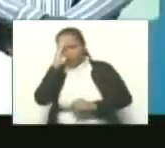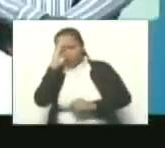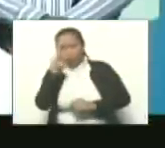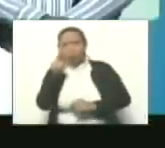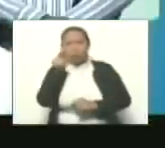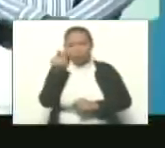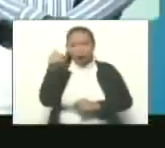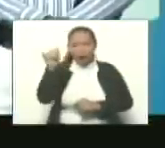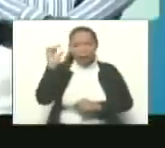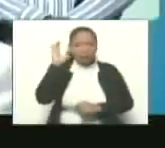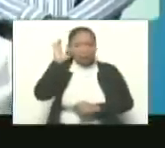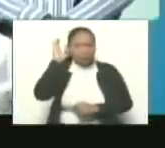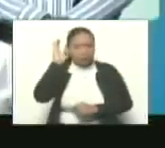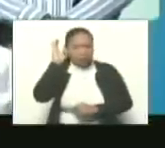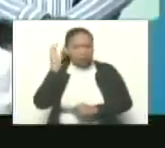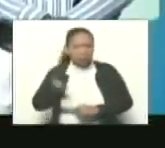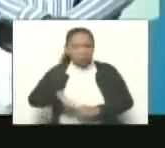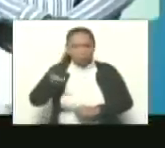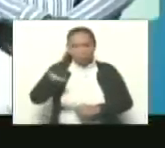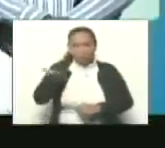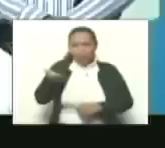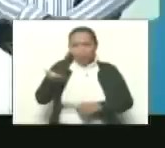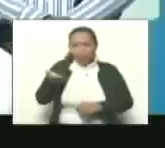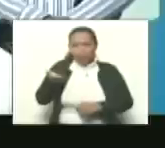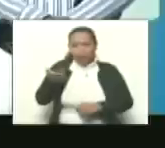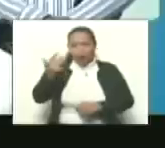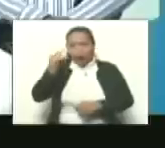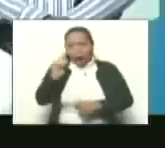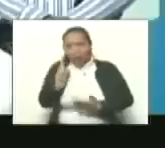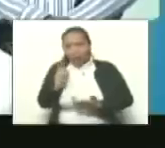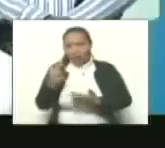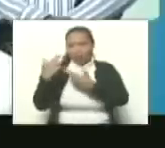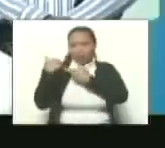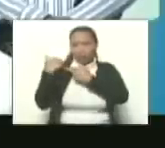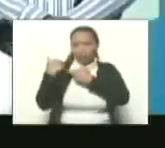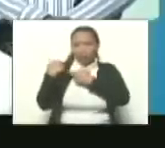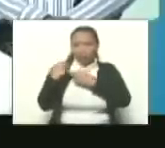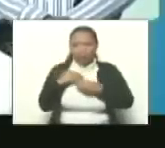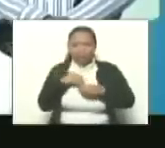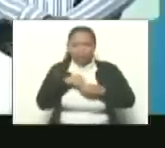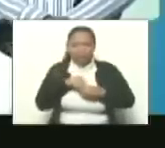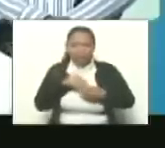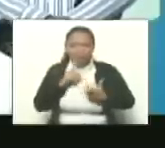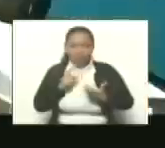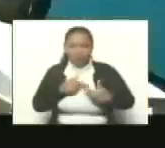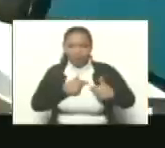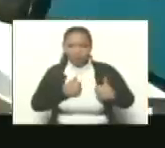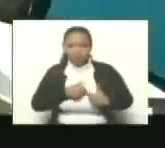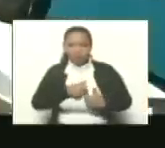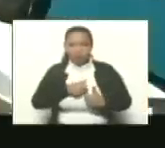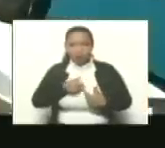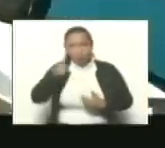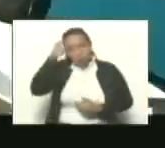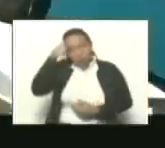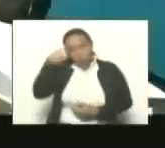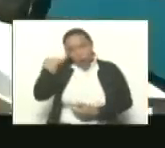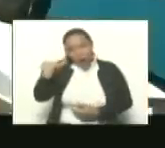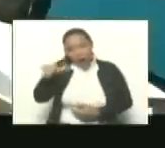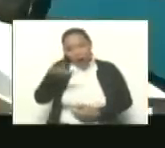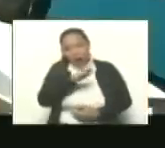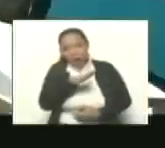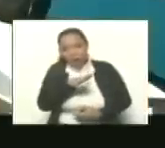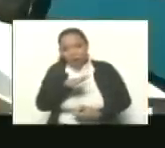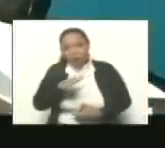está consciente del lugar que usted ocupa en los corazones de nuestros pueblos árabes. Sabemos